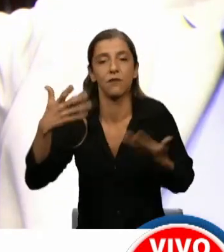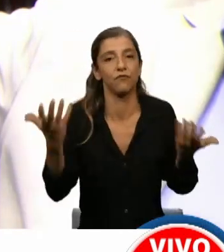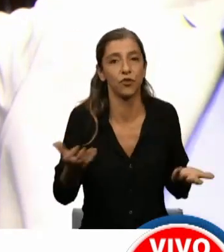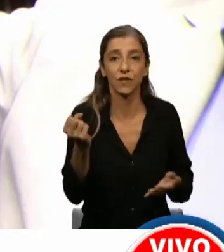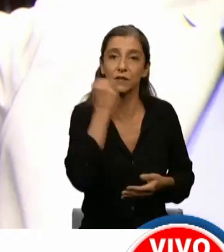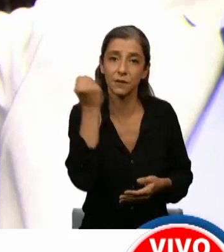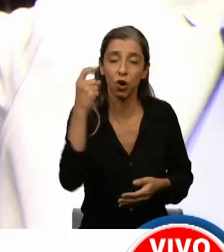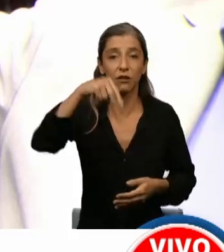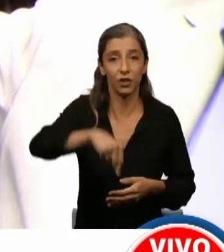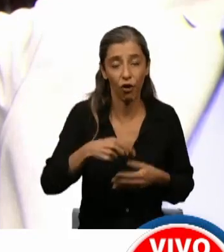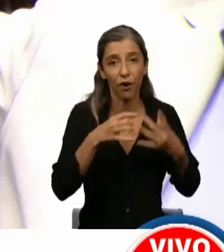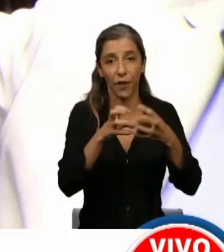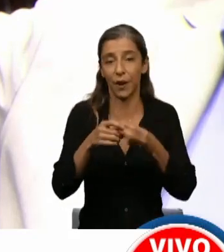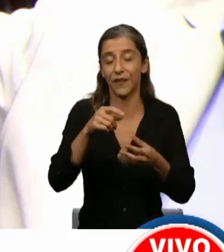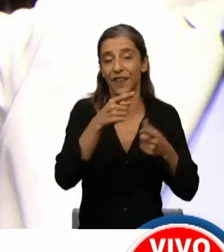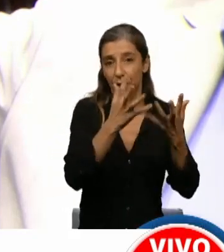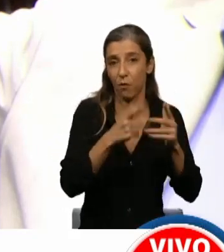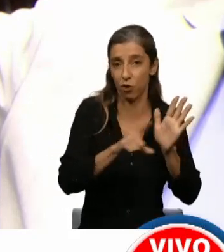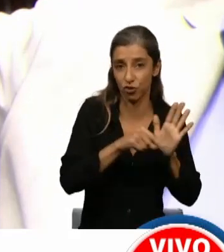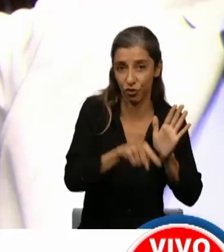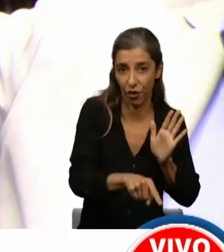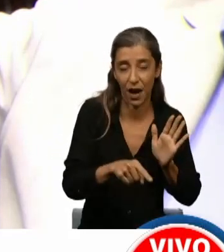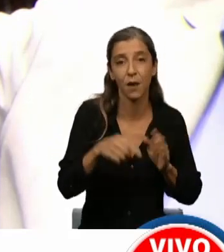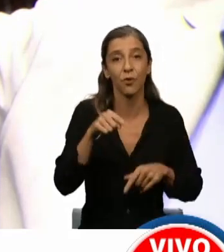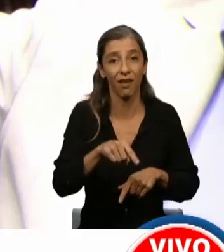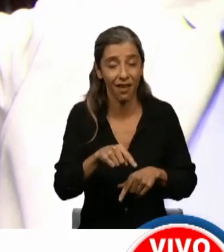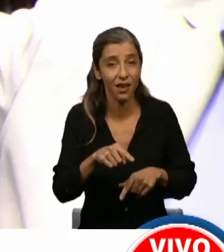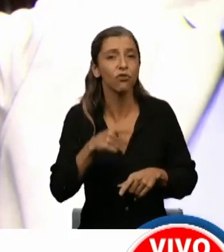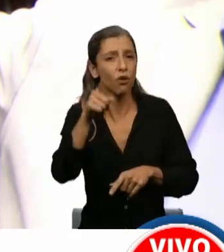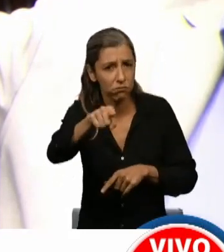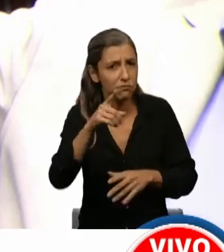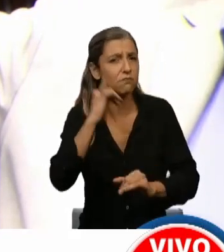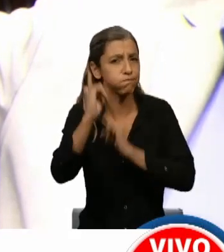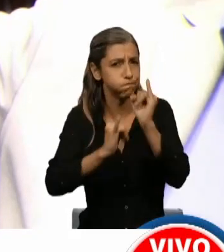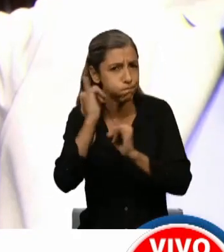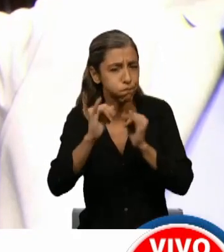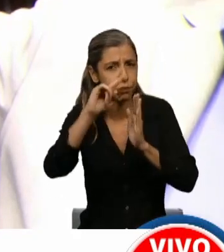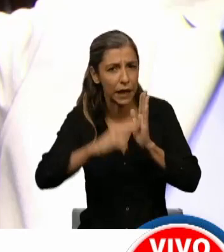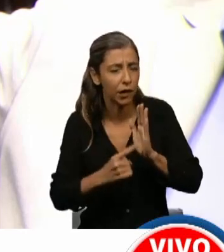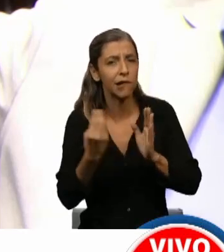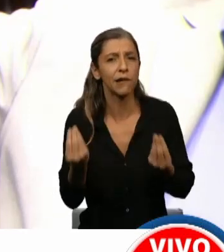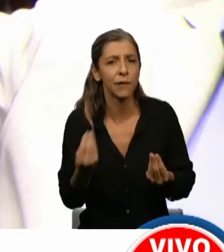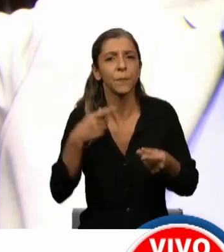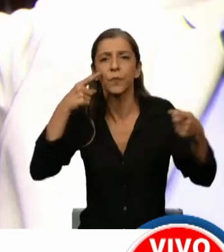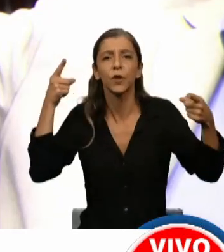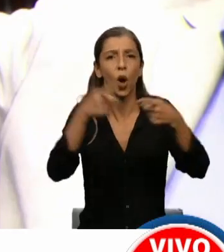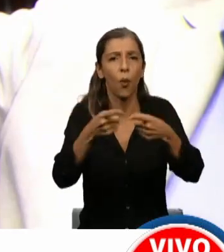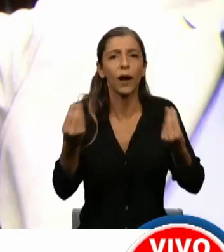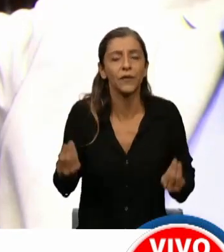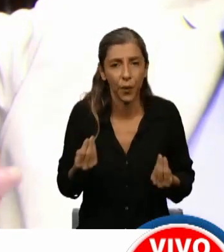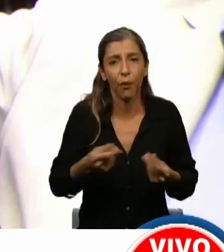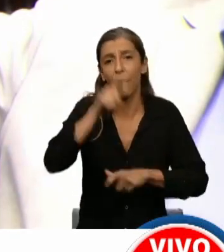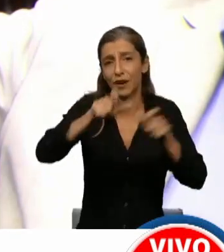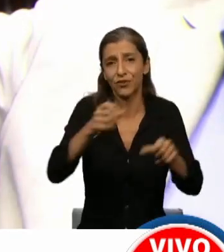estemos discutiendo este proyecto de ley, que tal como usted explica en los fundamentos, tiene como objeto aliviar el peso fiscal a